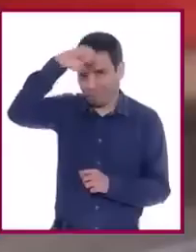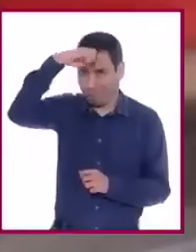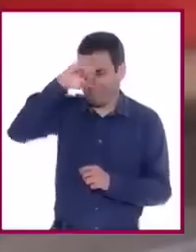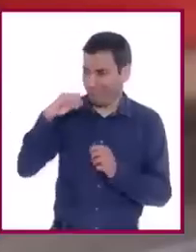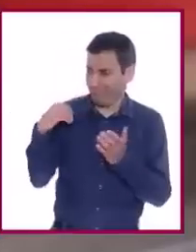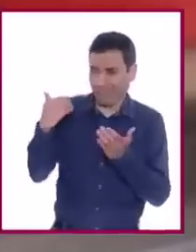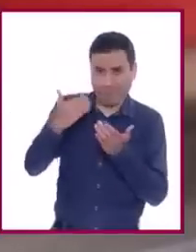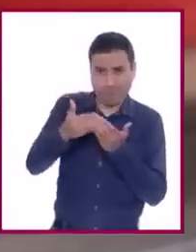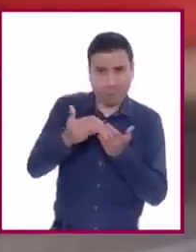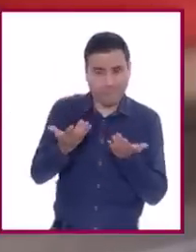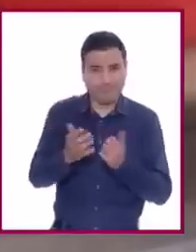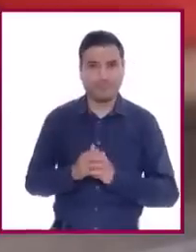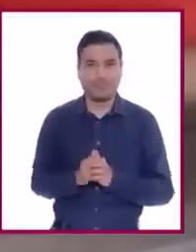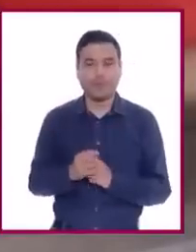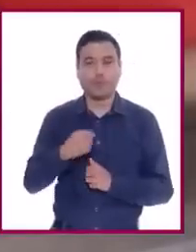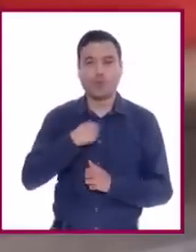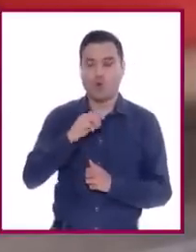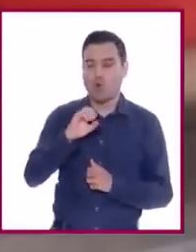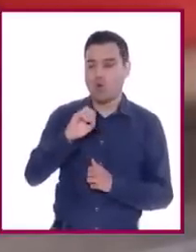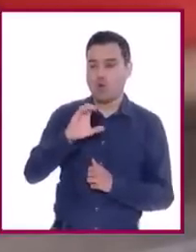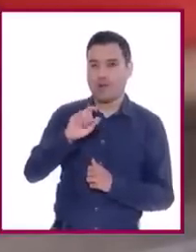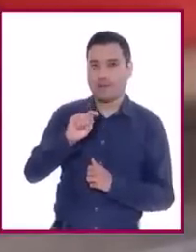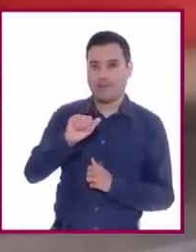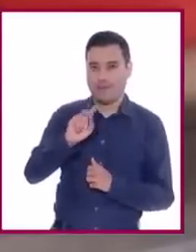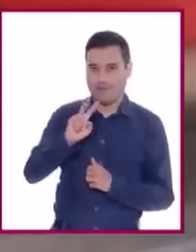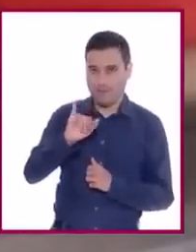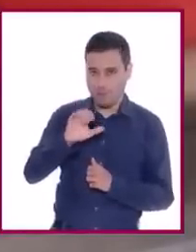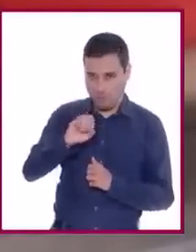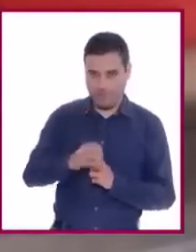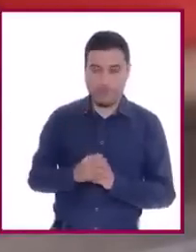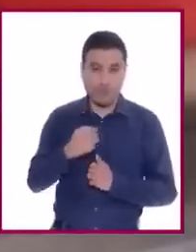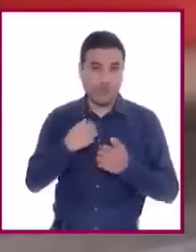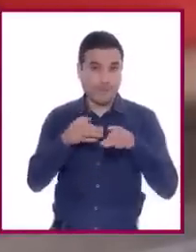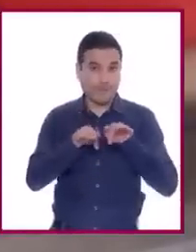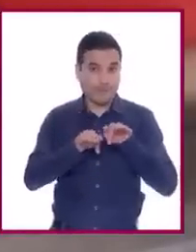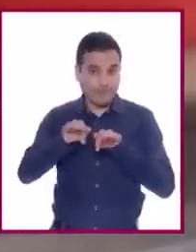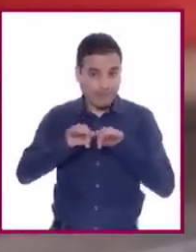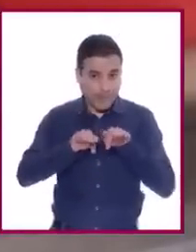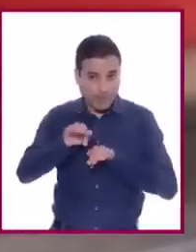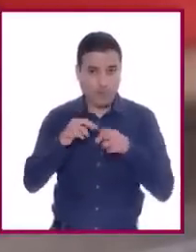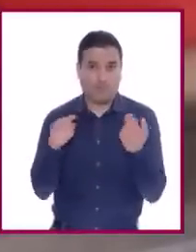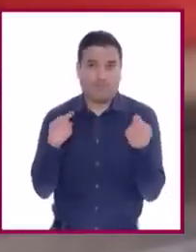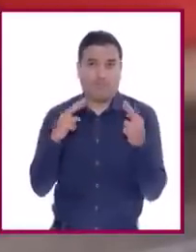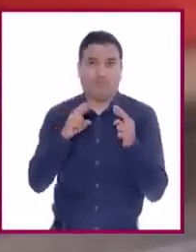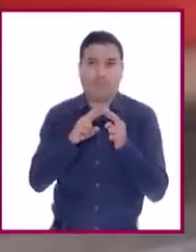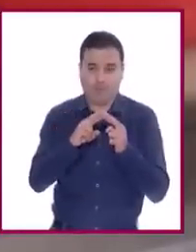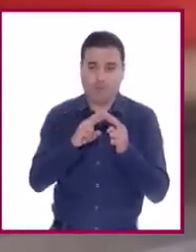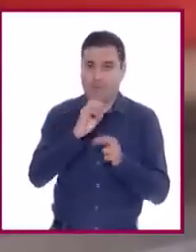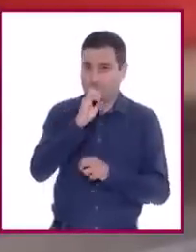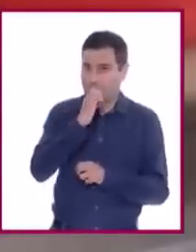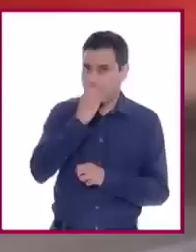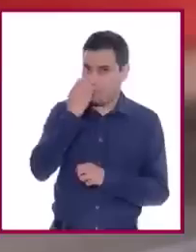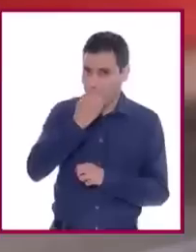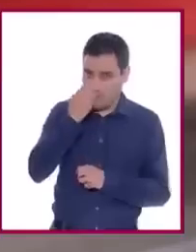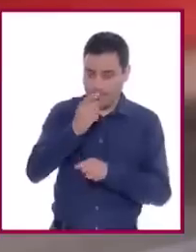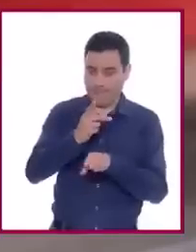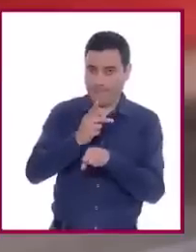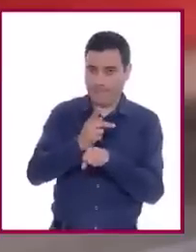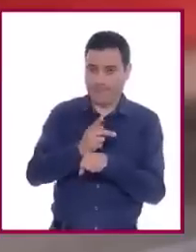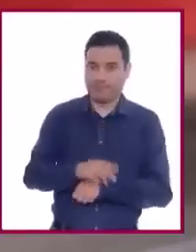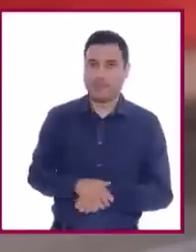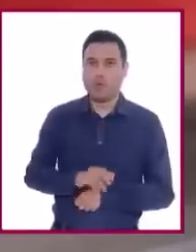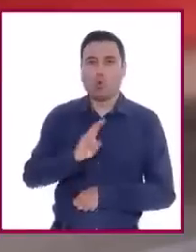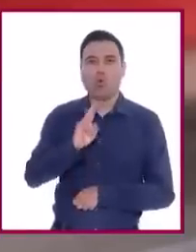Mi nombre es Octavio de Jesús García Torres yo laboro como docente en educación media superior en la Universidad